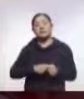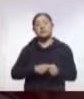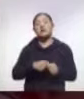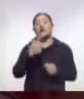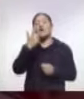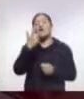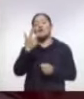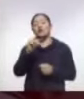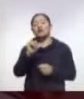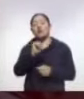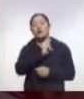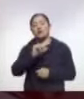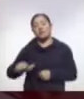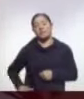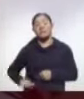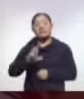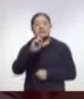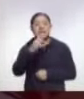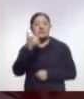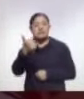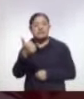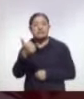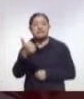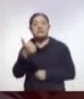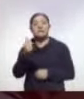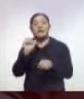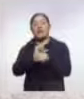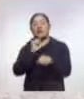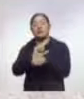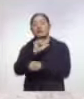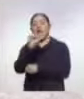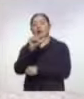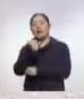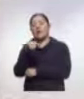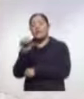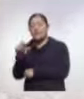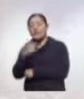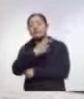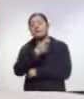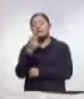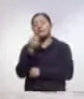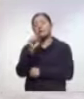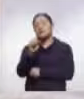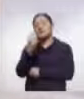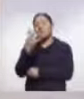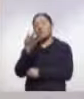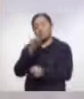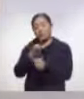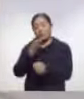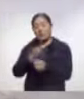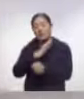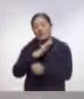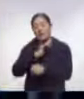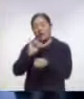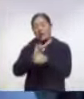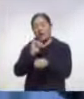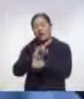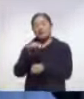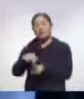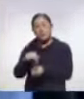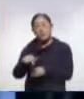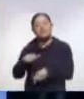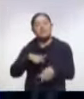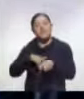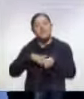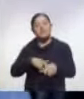ayuntamientos con 36 vehículos AME. Actualmente, son 164 unidades móviles las que se encuentran activadas